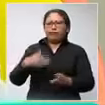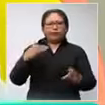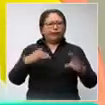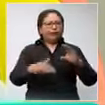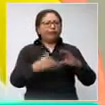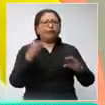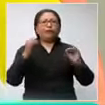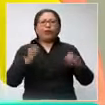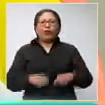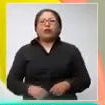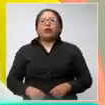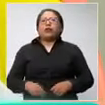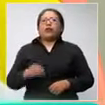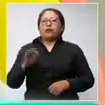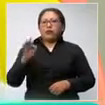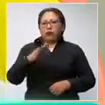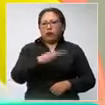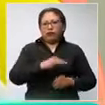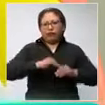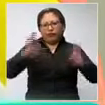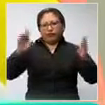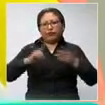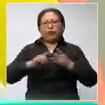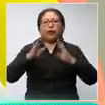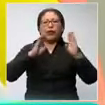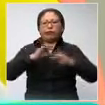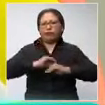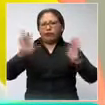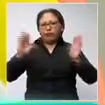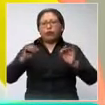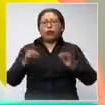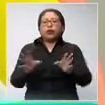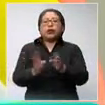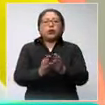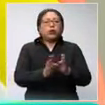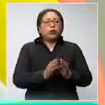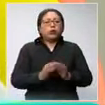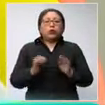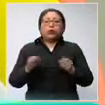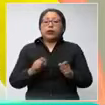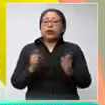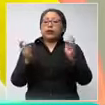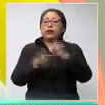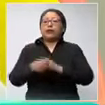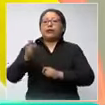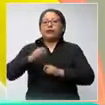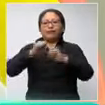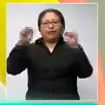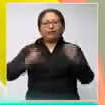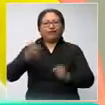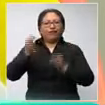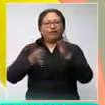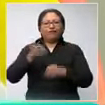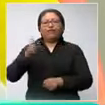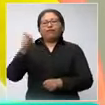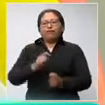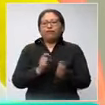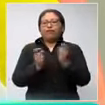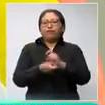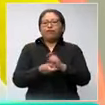vamos a subir en el Twitter, en las redes sociales y vamos a tener reuniones con todos. La apertura de esta reforma es que vamos a escuchar a todos, pero no